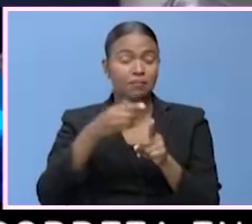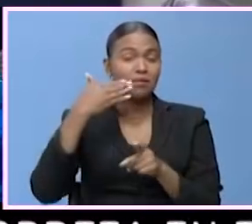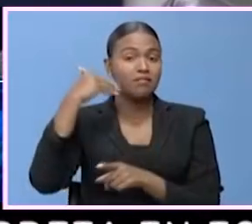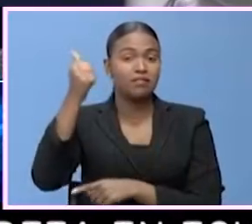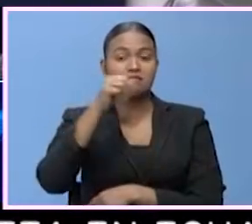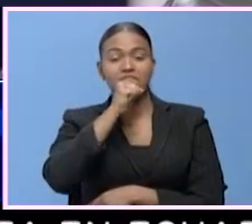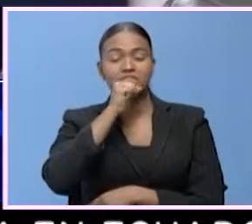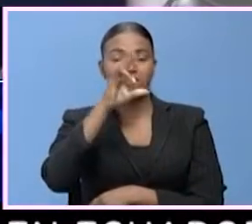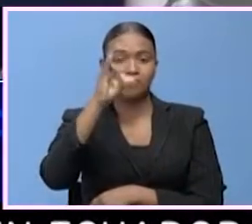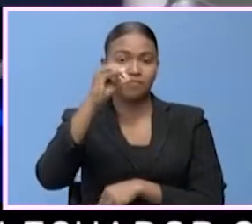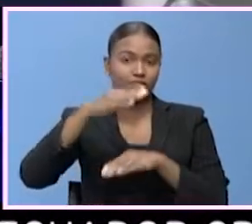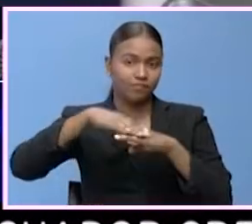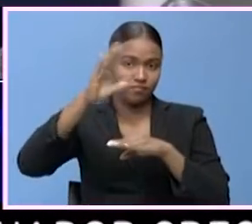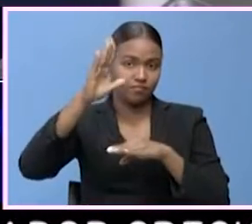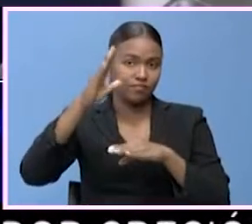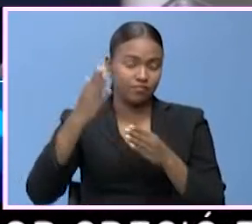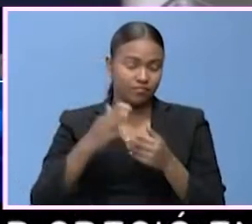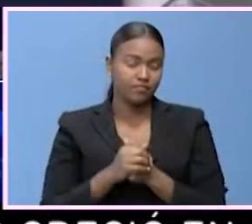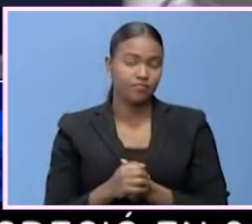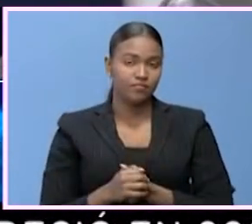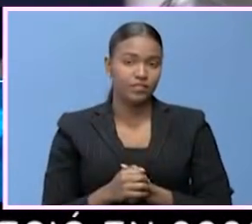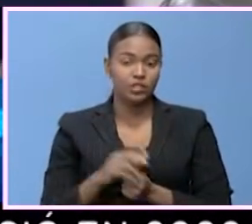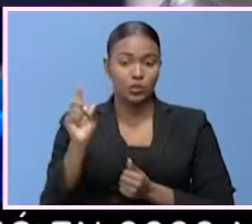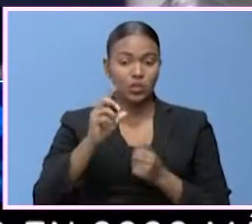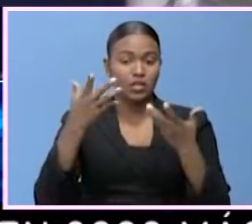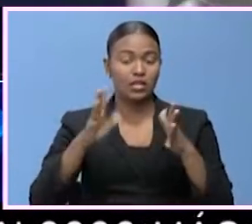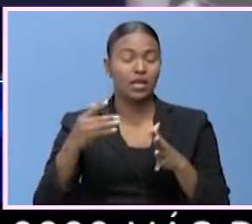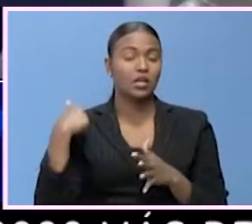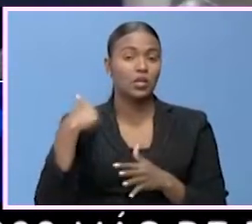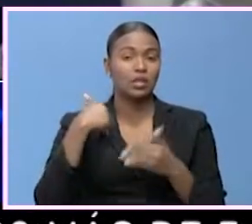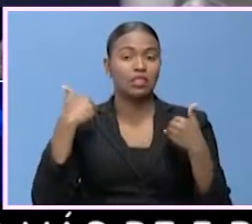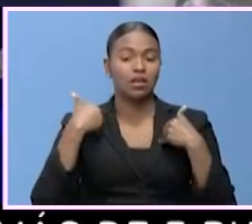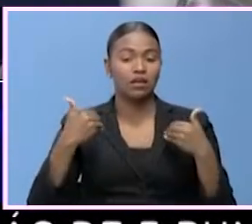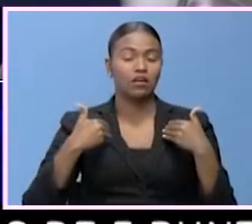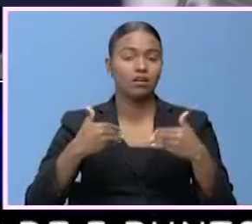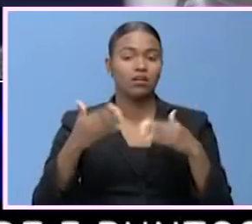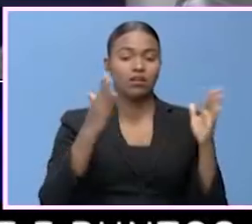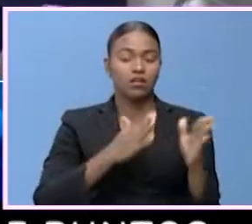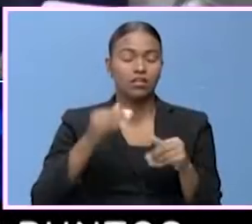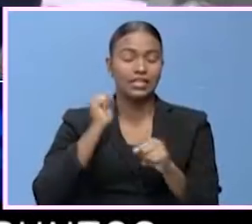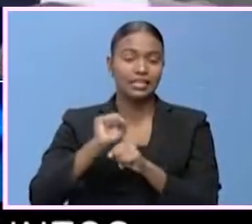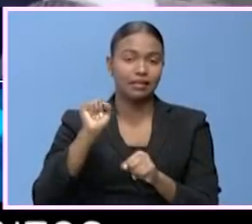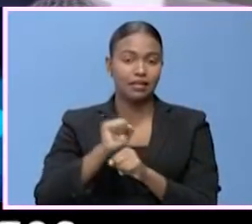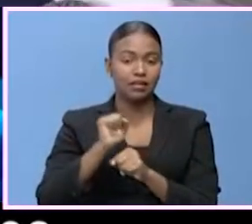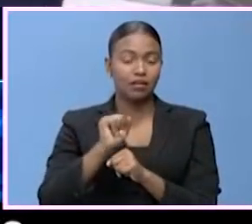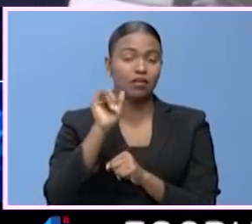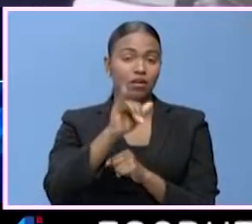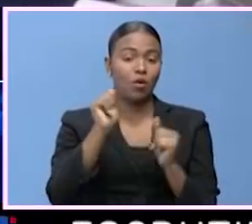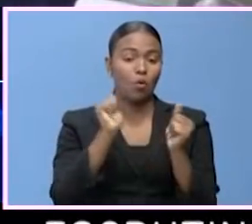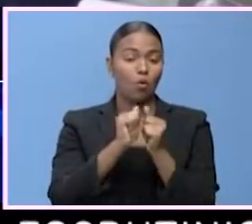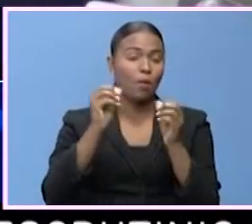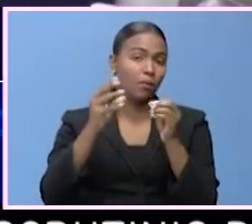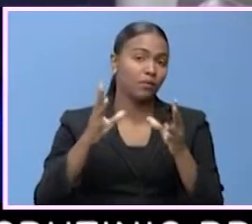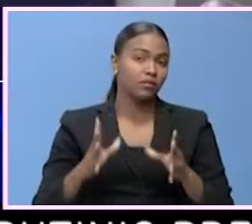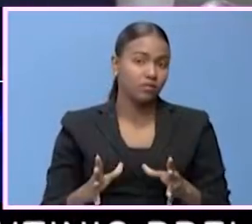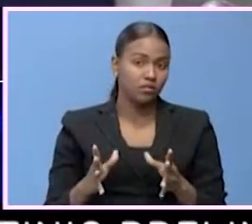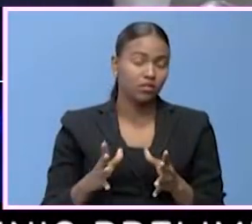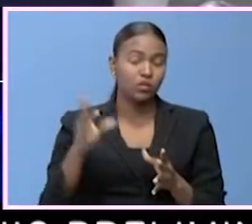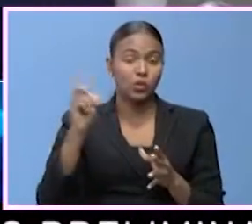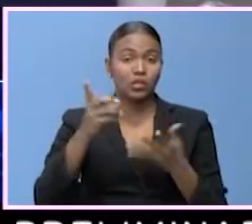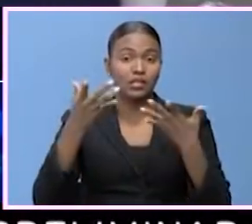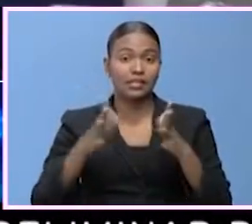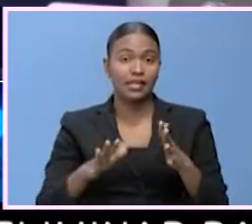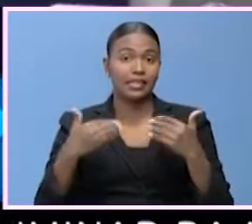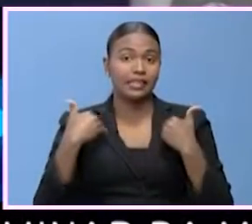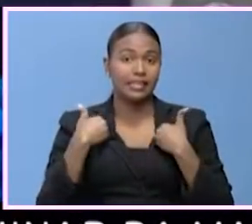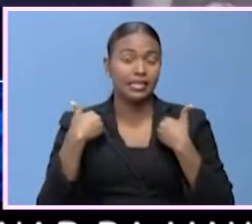de 70 años de edad, donde ya se ha estado procediendo a trabajar, ¿verdad, Julito?, con los profesores, donde ya